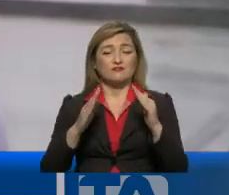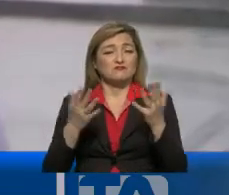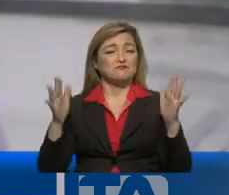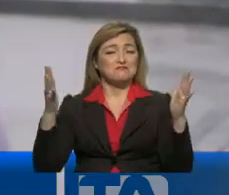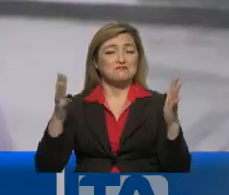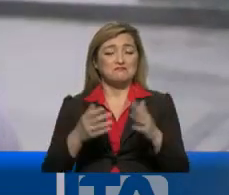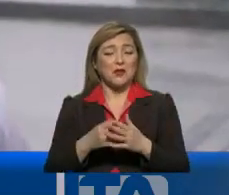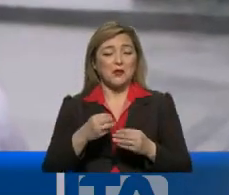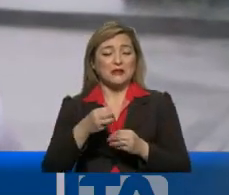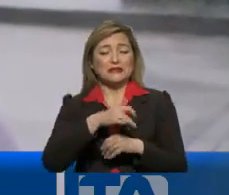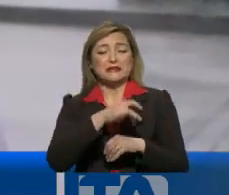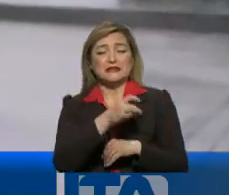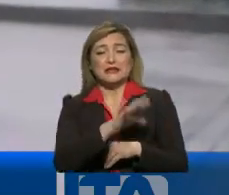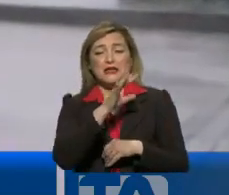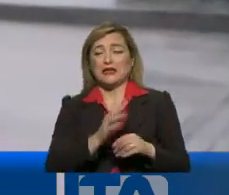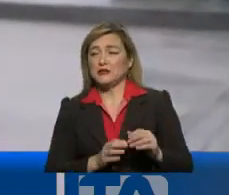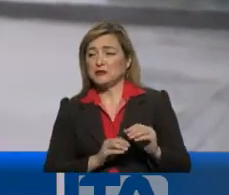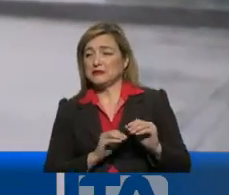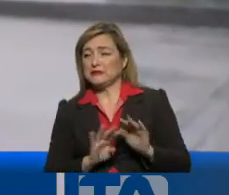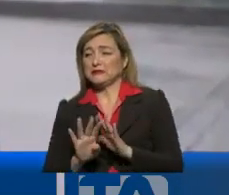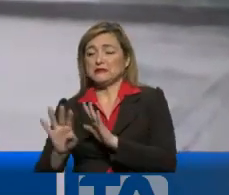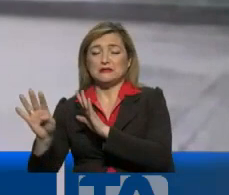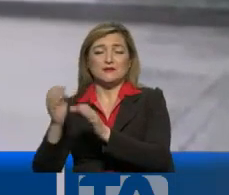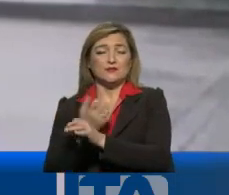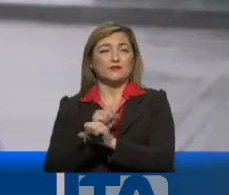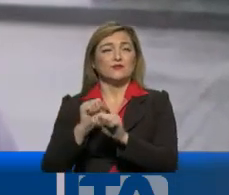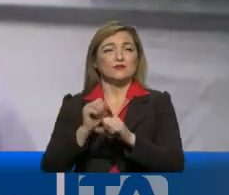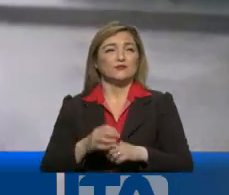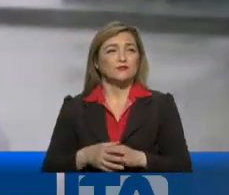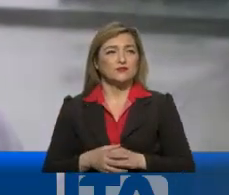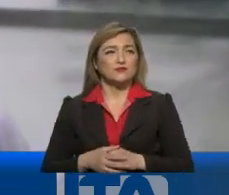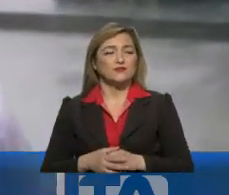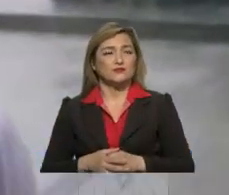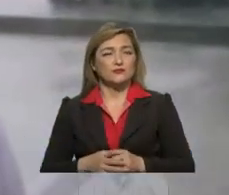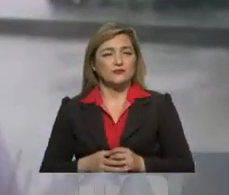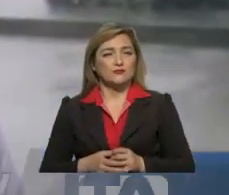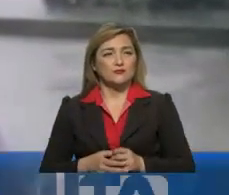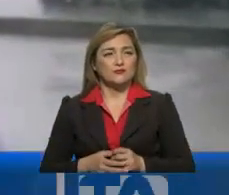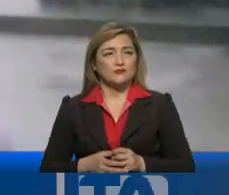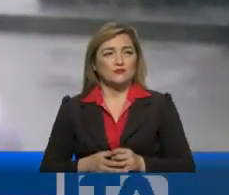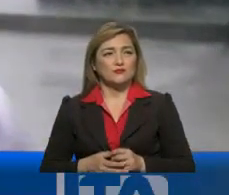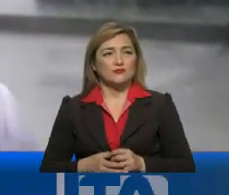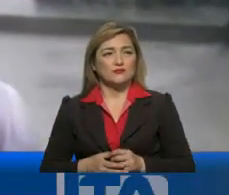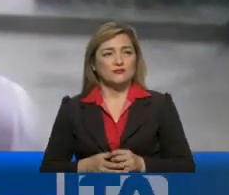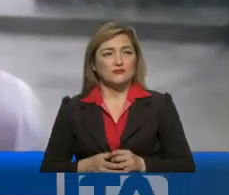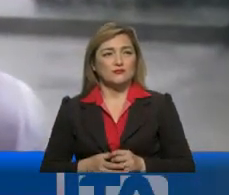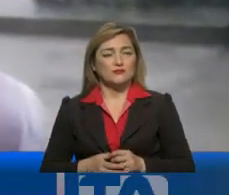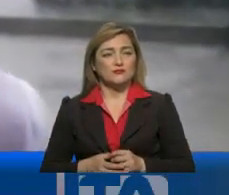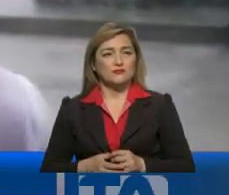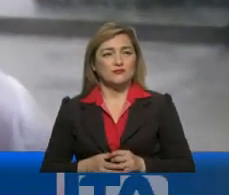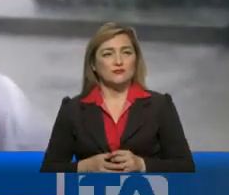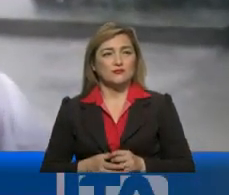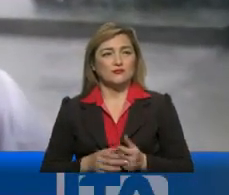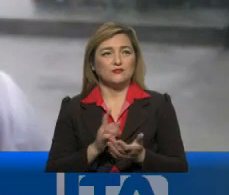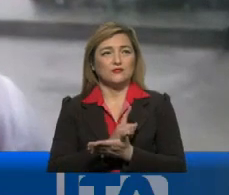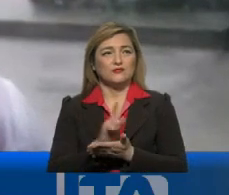Realmente estamos muy asustados, muy aterrorizados a la gente porque la lluvia continúa. Esta quebrada habíamos presentado un proyecto para que se nos dé